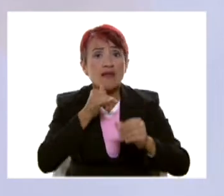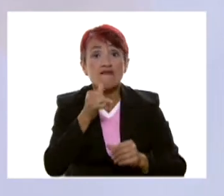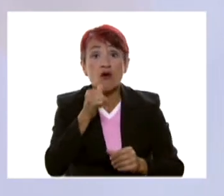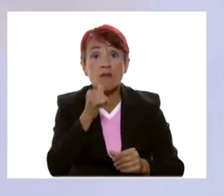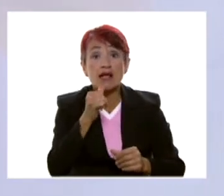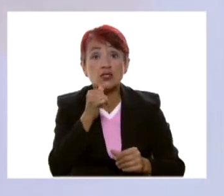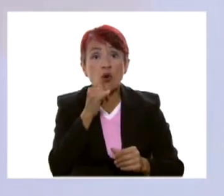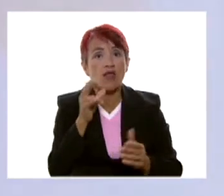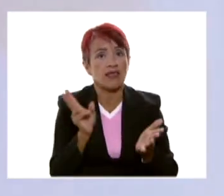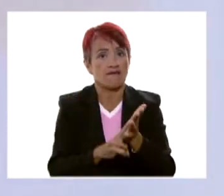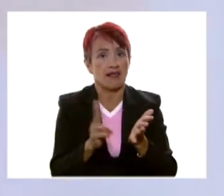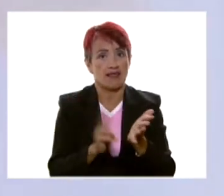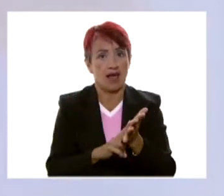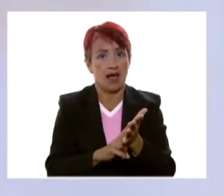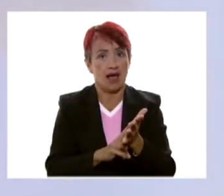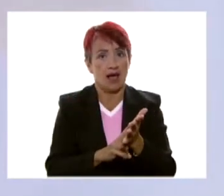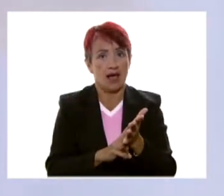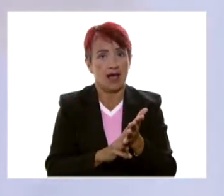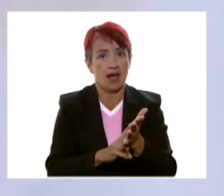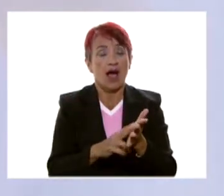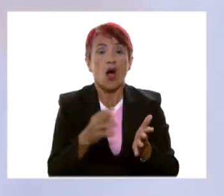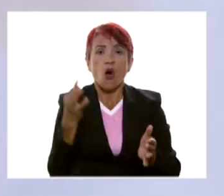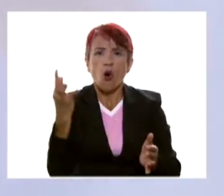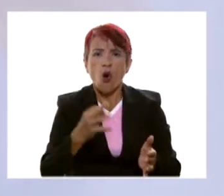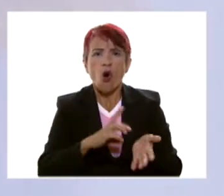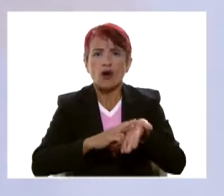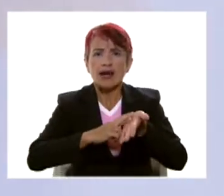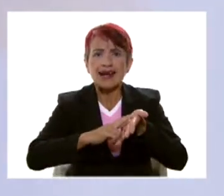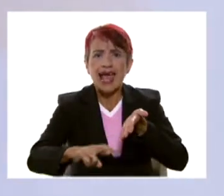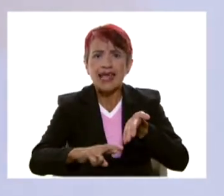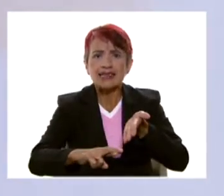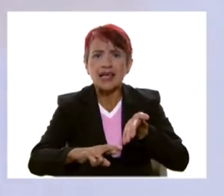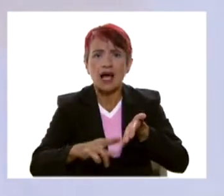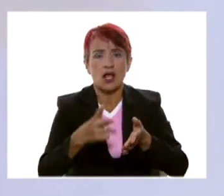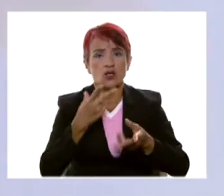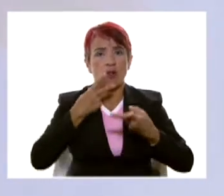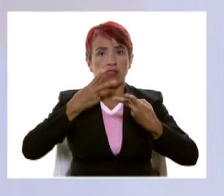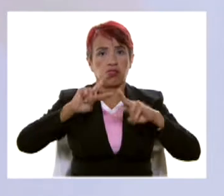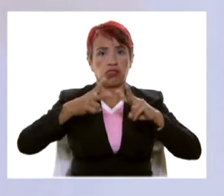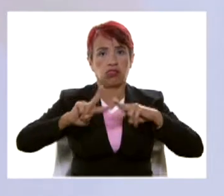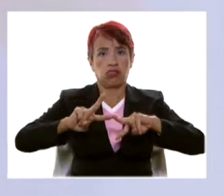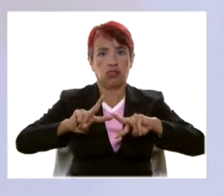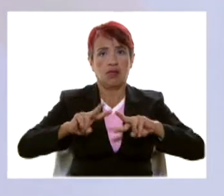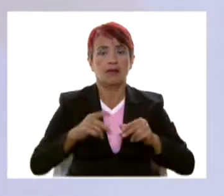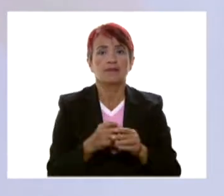sea de manera real, que no sea una información errada.